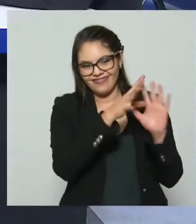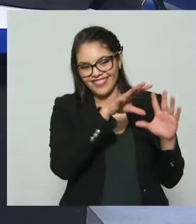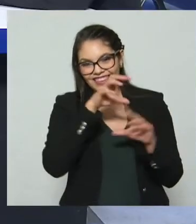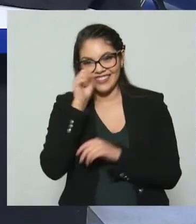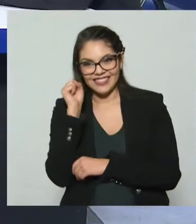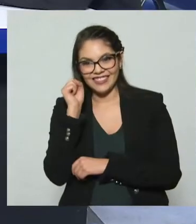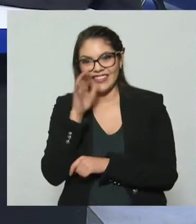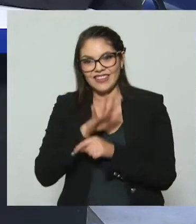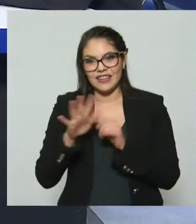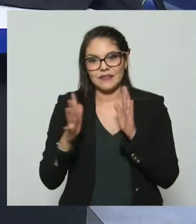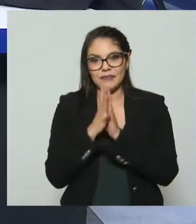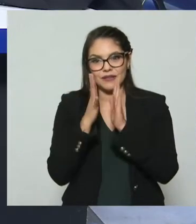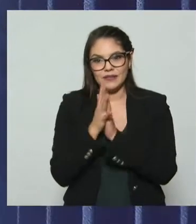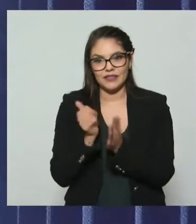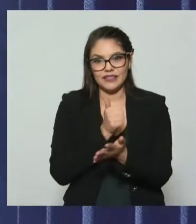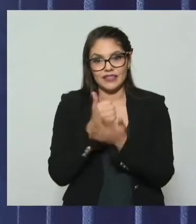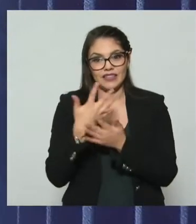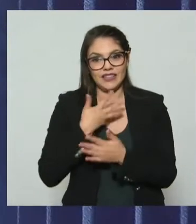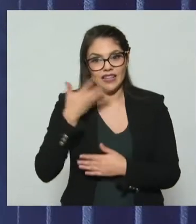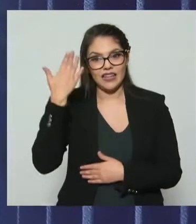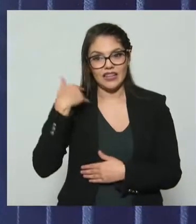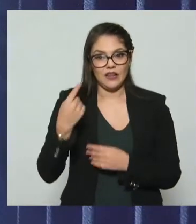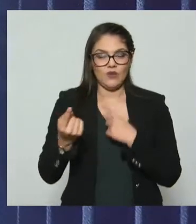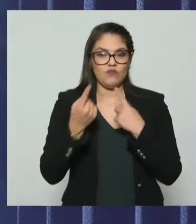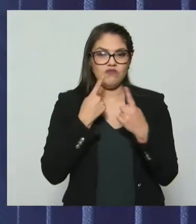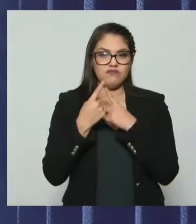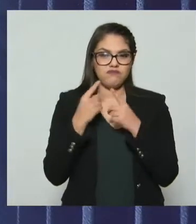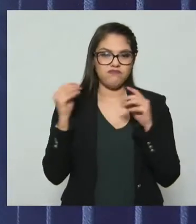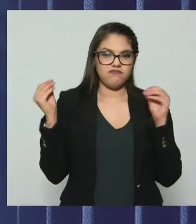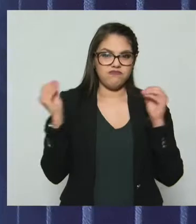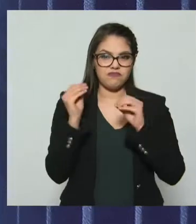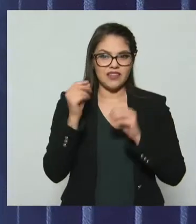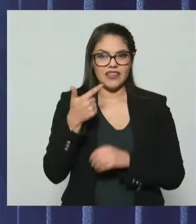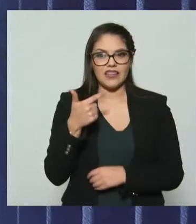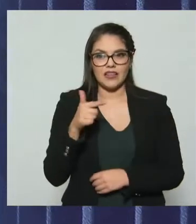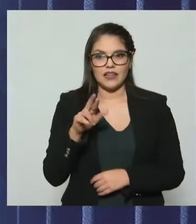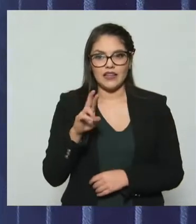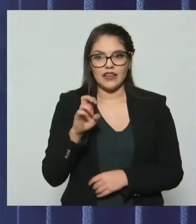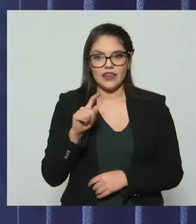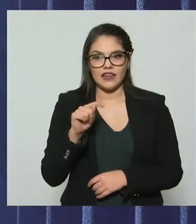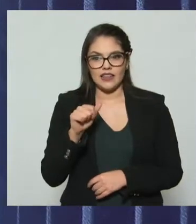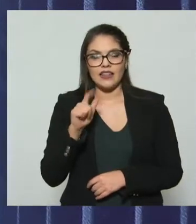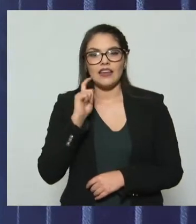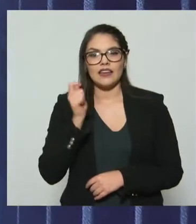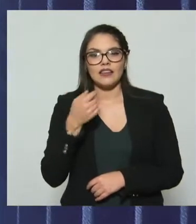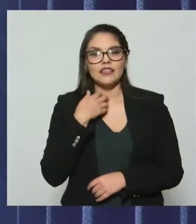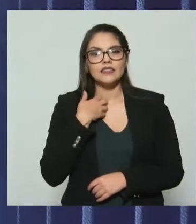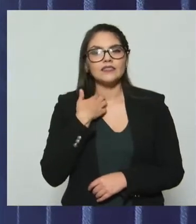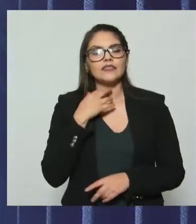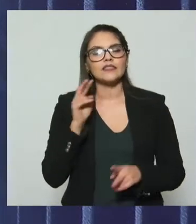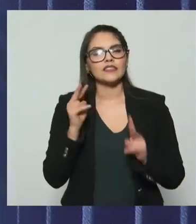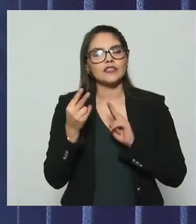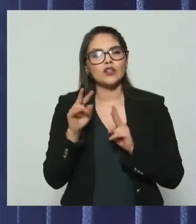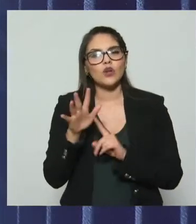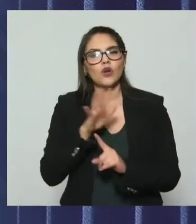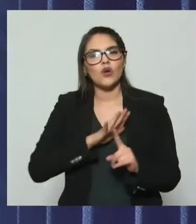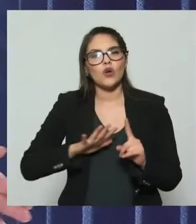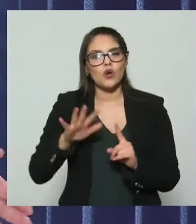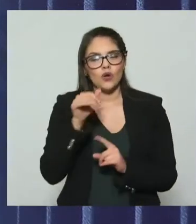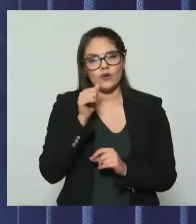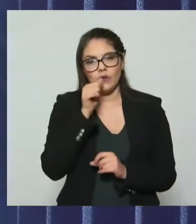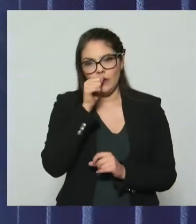también en esta mesa hubo un debate muy fuerte con Greta, esta vecina de la colonia Juárez, a propósito de la ley